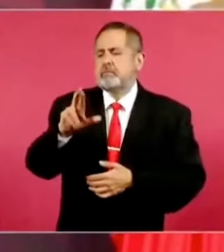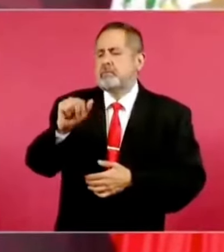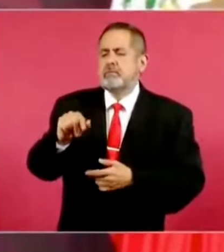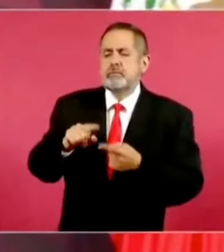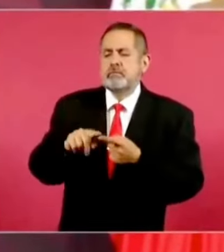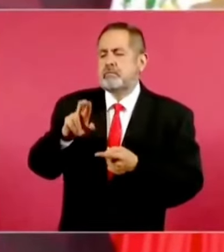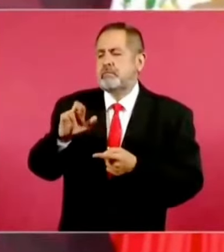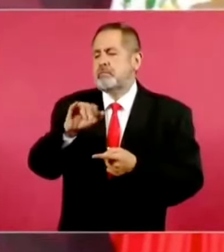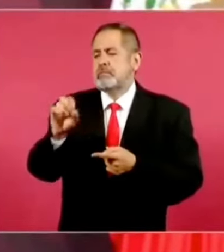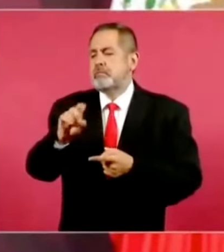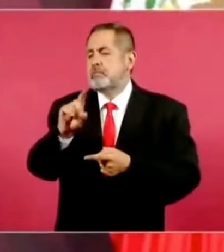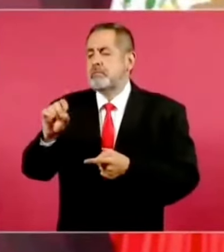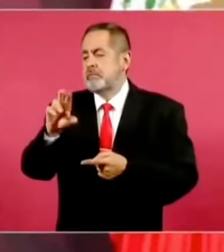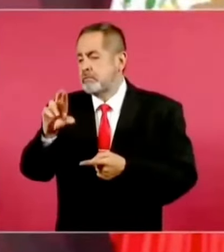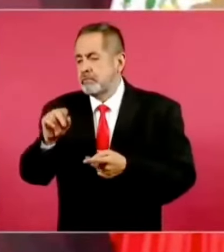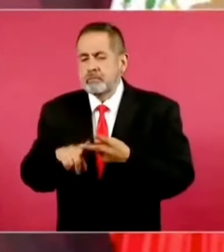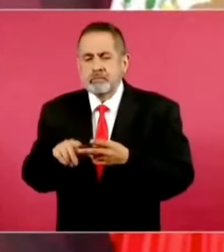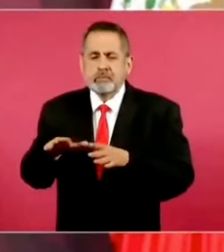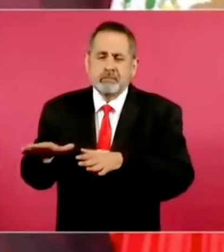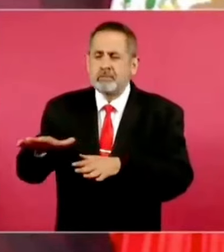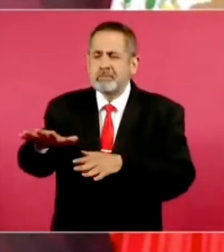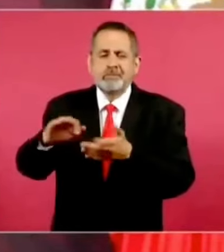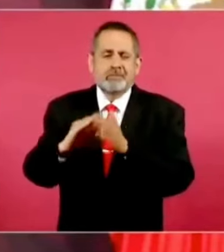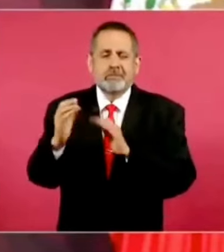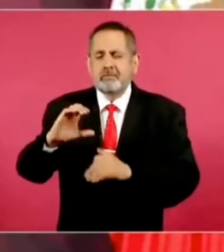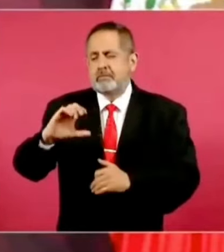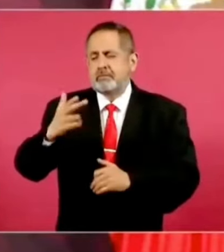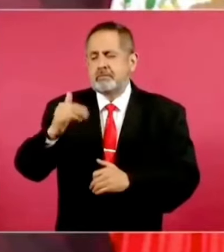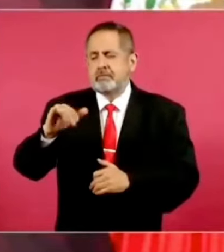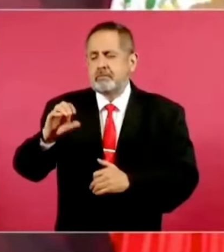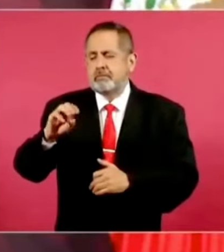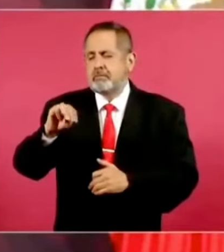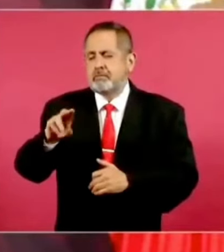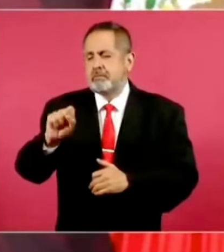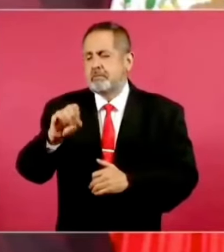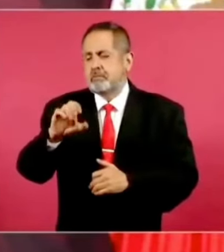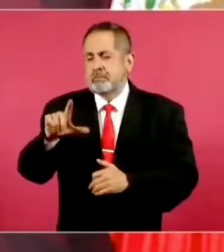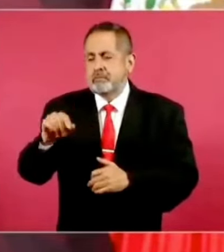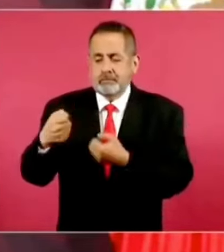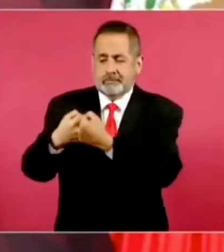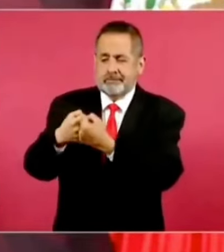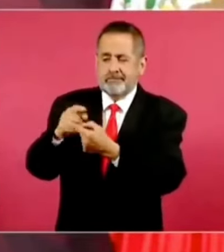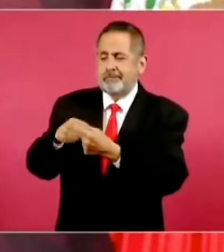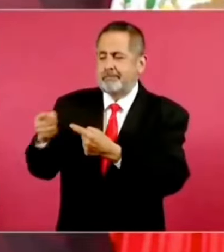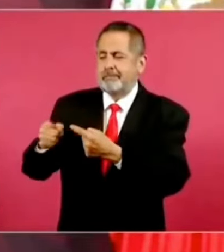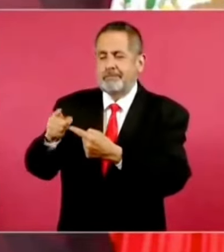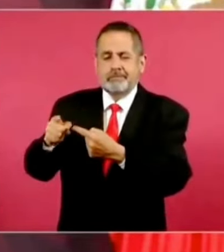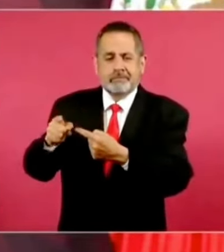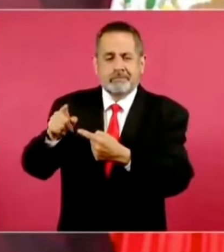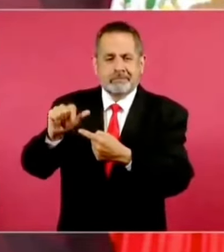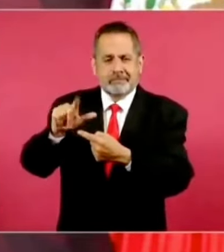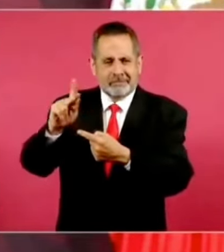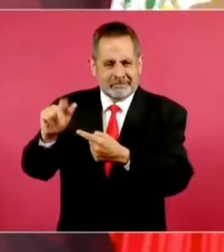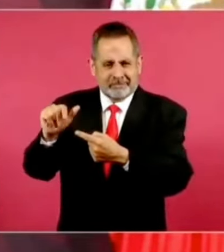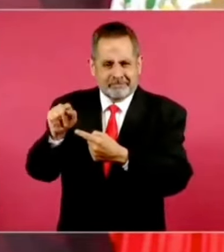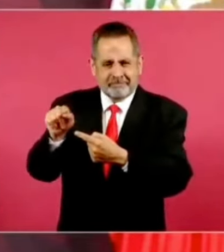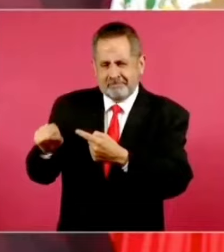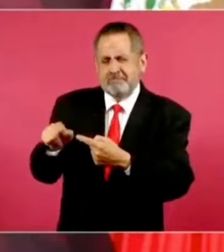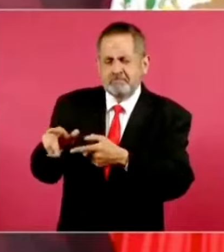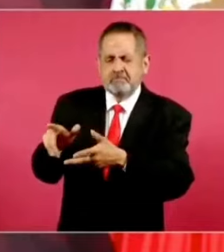Rizo de Oro, allá por Chicomucelo, por frontera con Malapa,